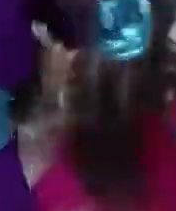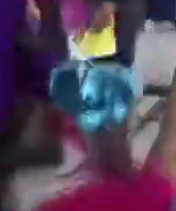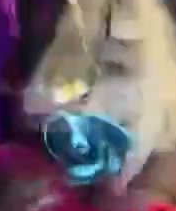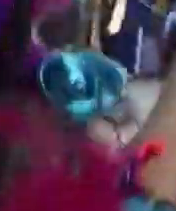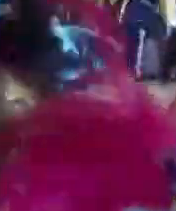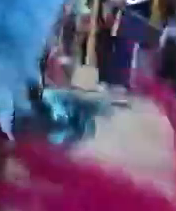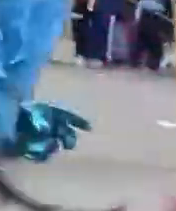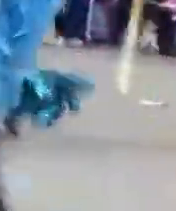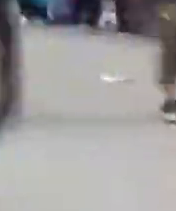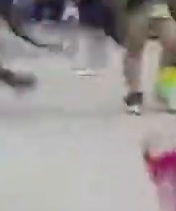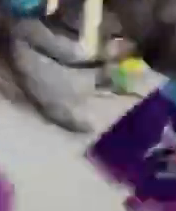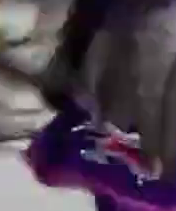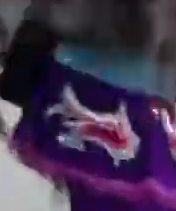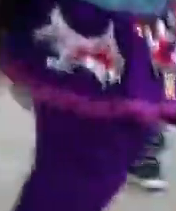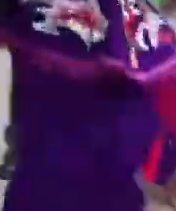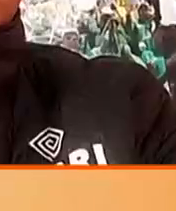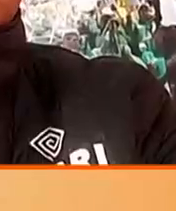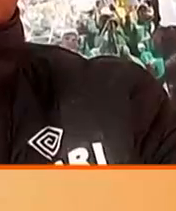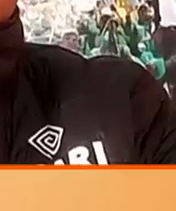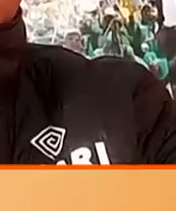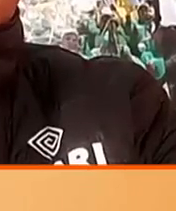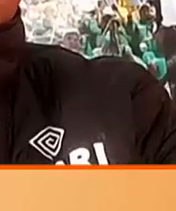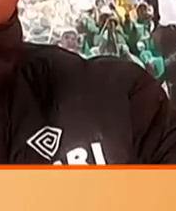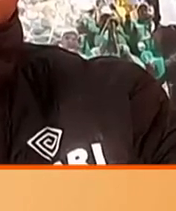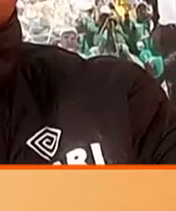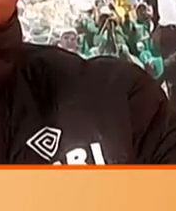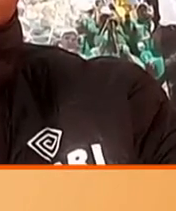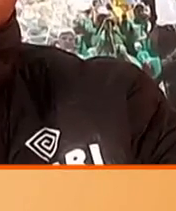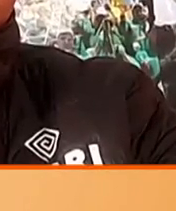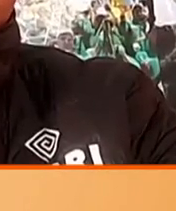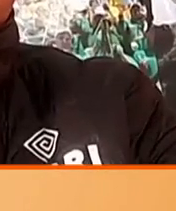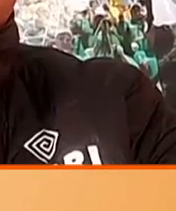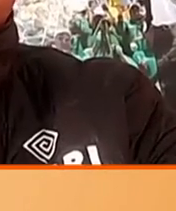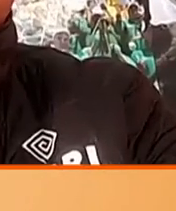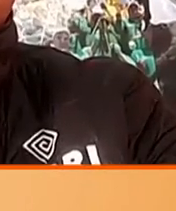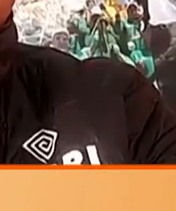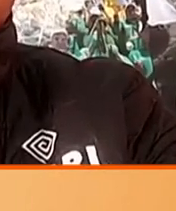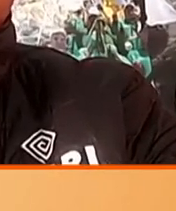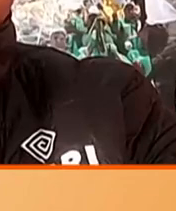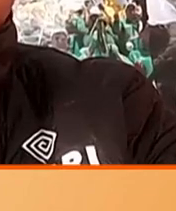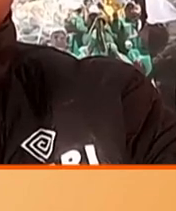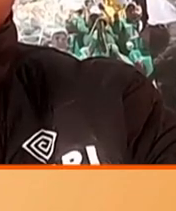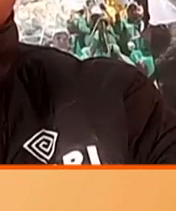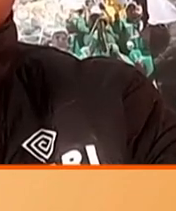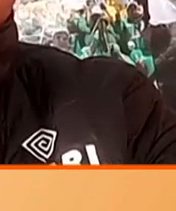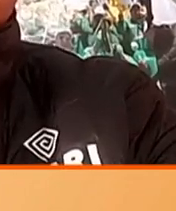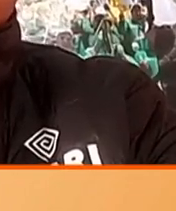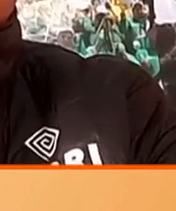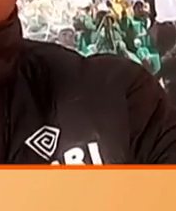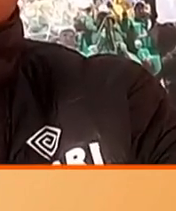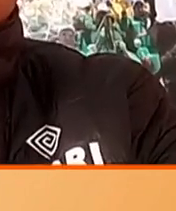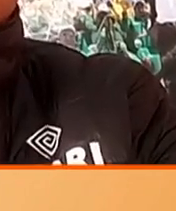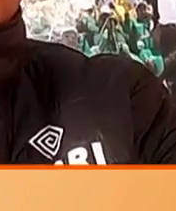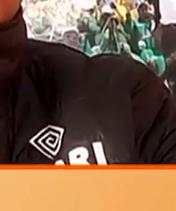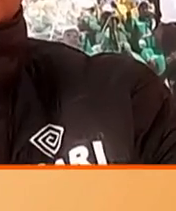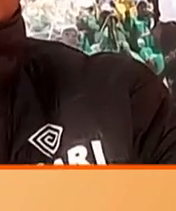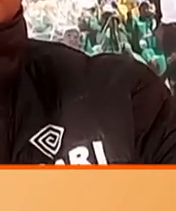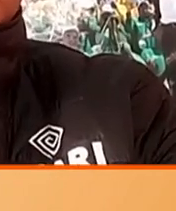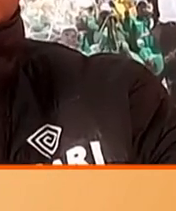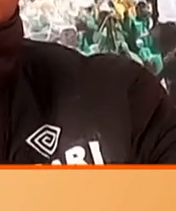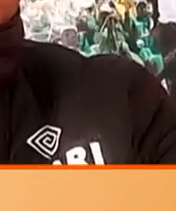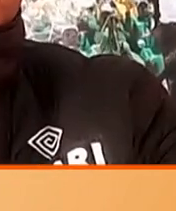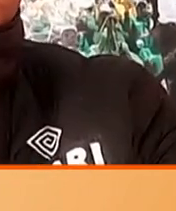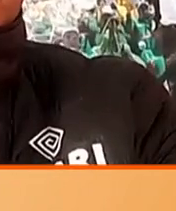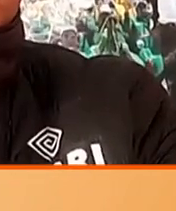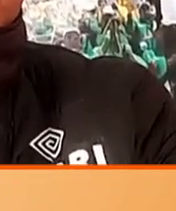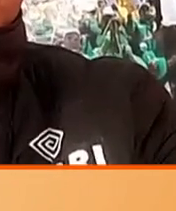a tocar al inicio, ¿no?, temas con referencia a nuestro folclore, a nuestra cultura boliviana. Qué bien, Franklin. Y